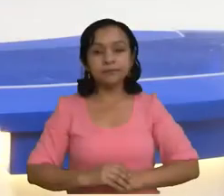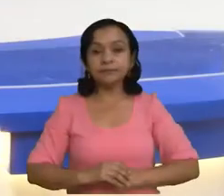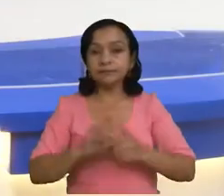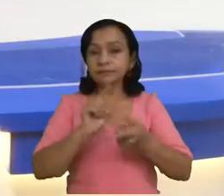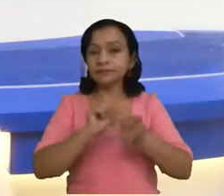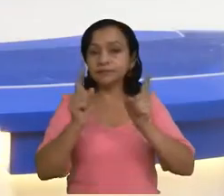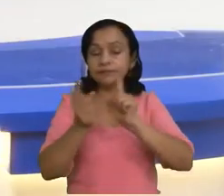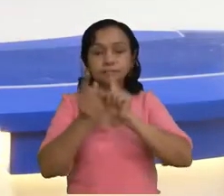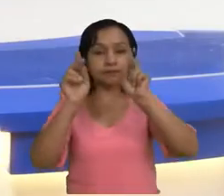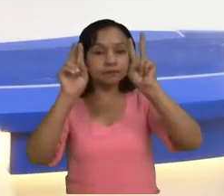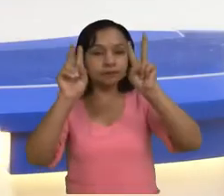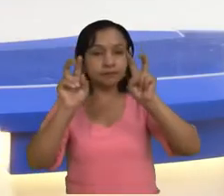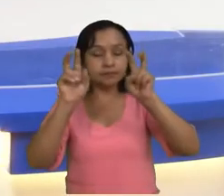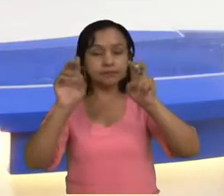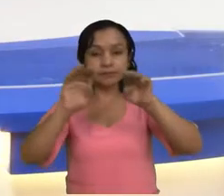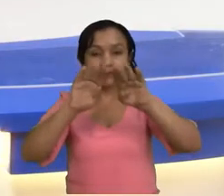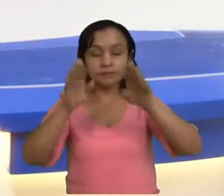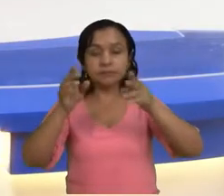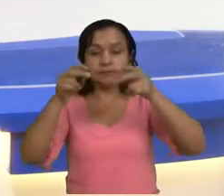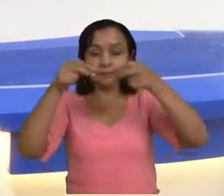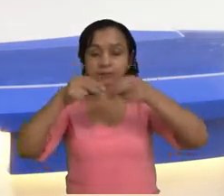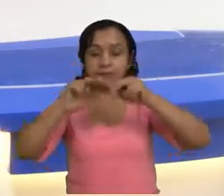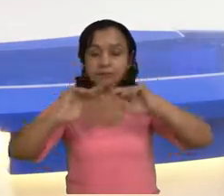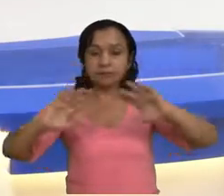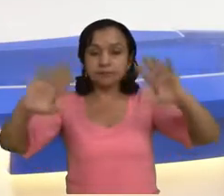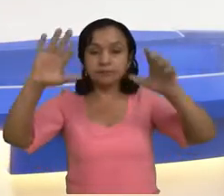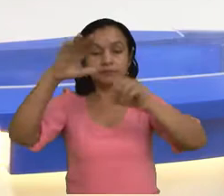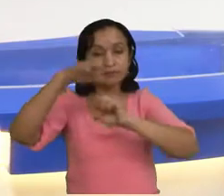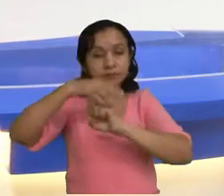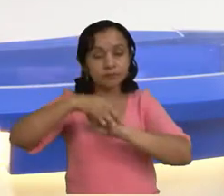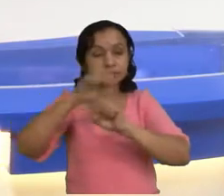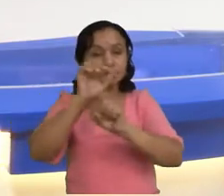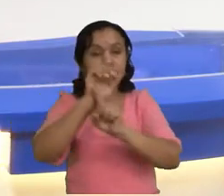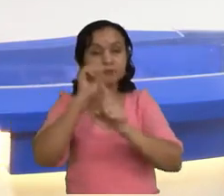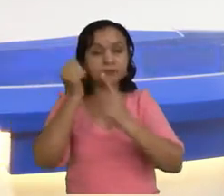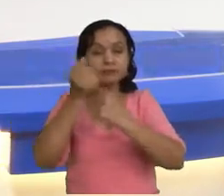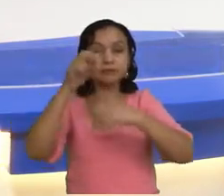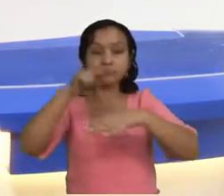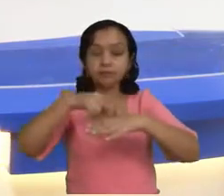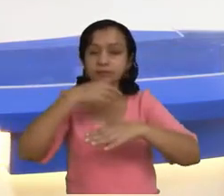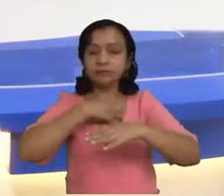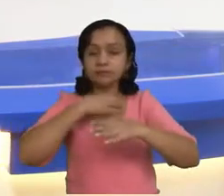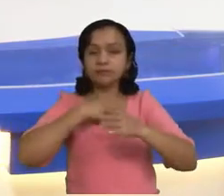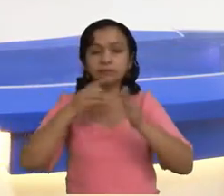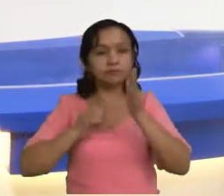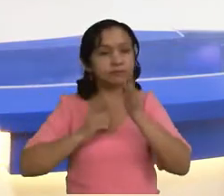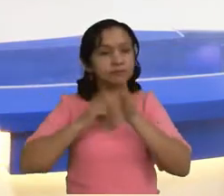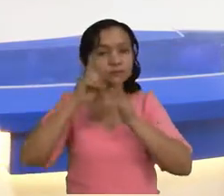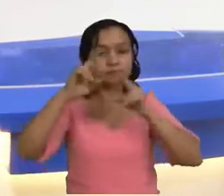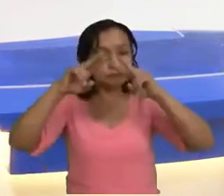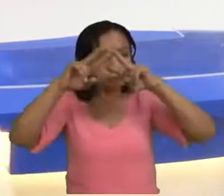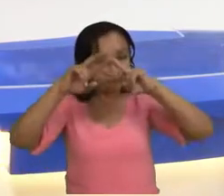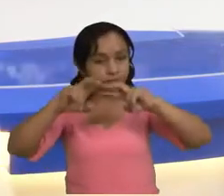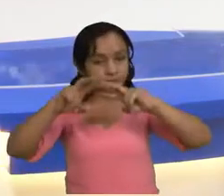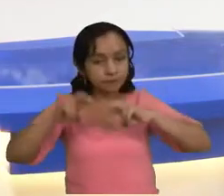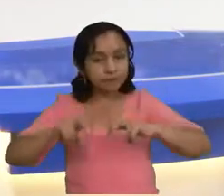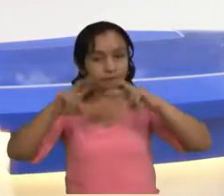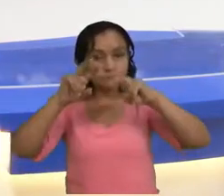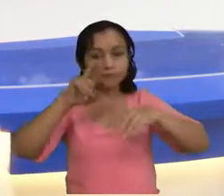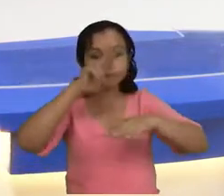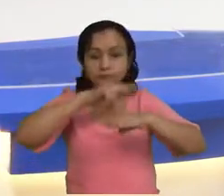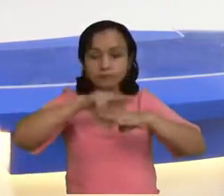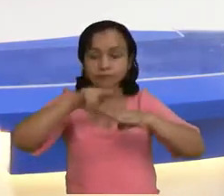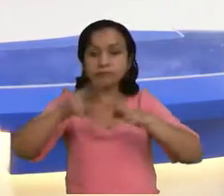Cambiamos de tema. La Comisión de Medio Ambiente y Recursos Naturales de la Asamblea Nacional avanza en el proceso de revisión y análisis de las